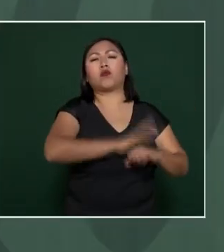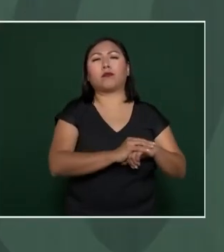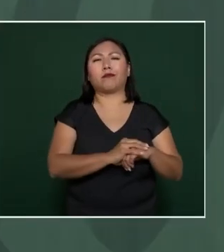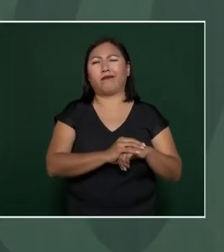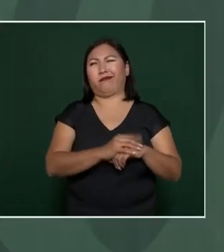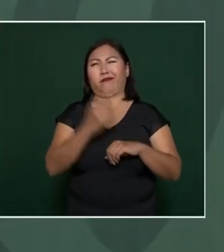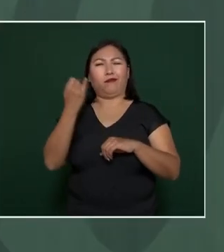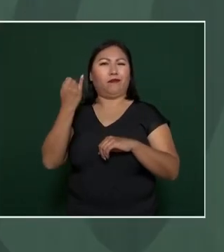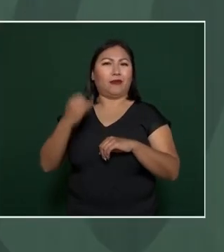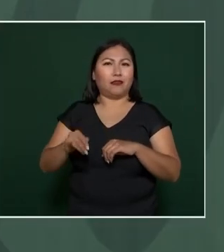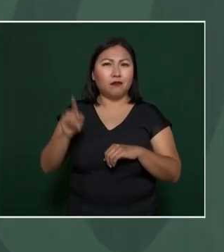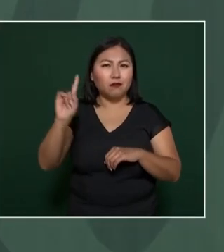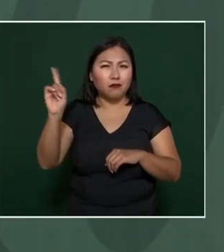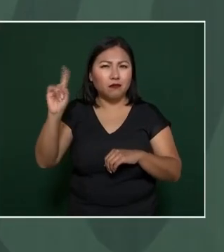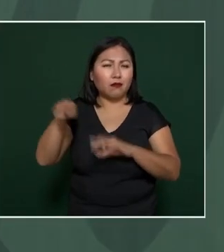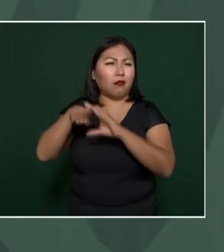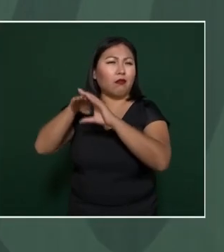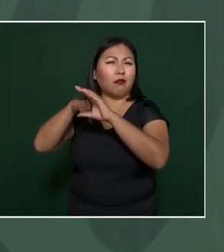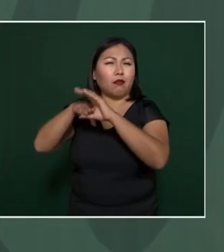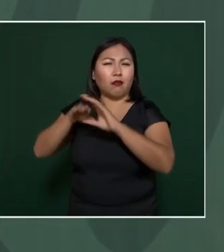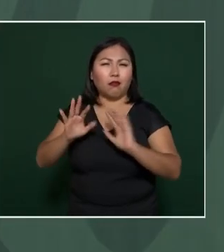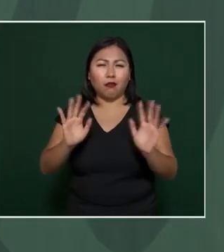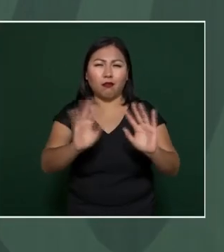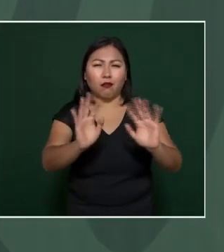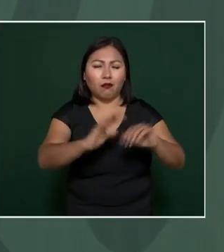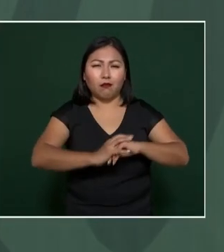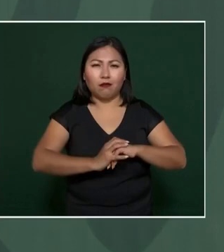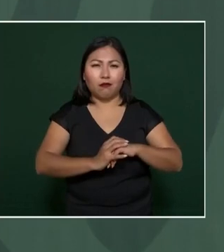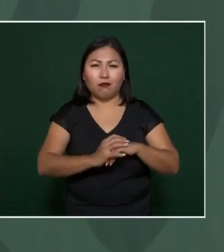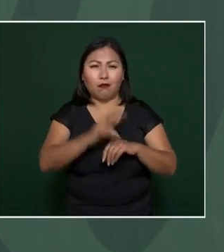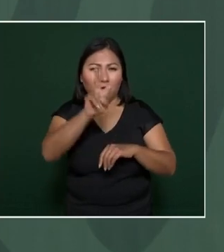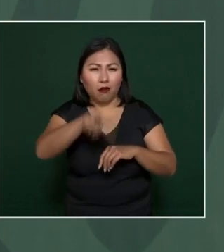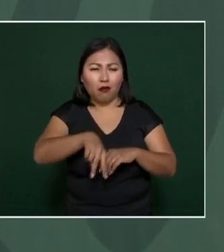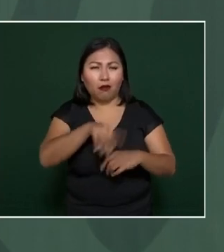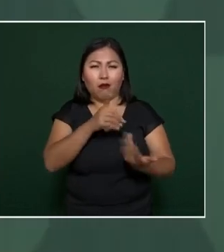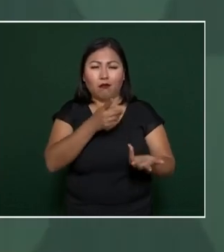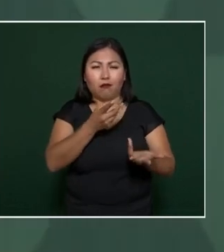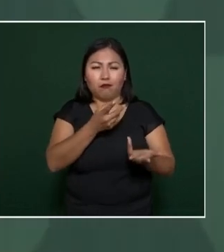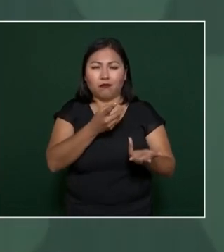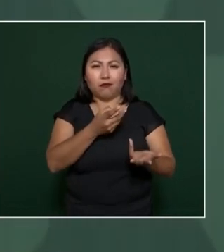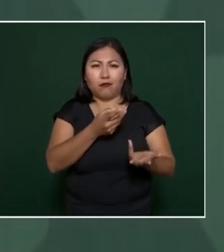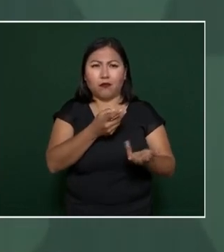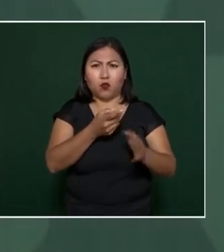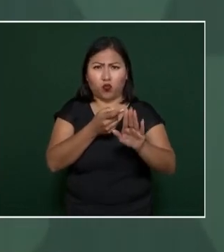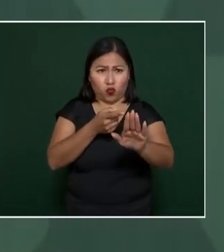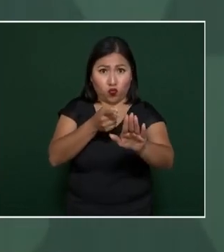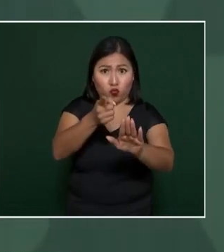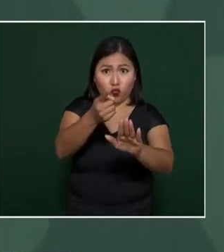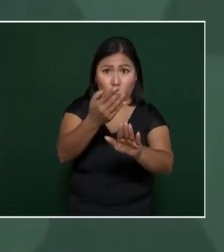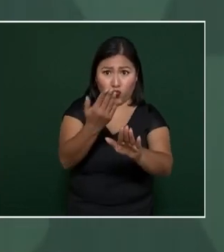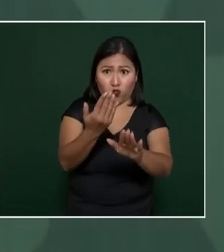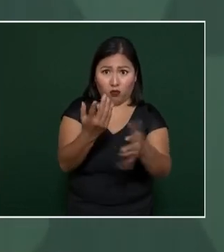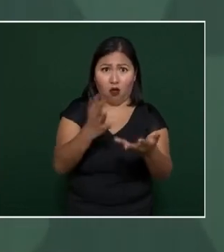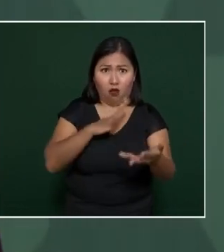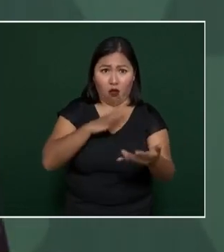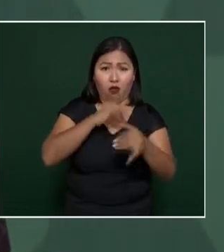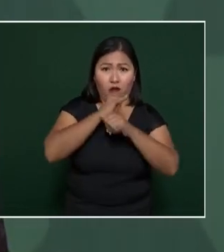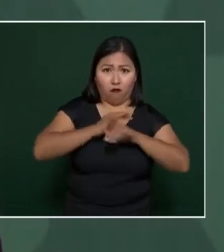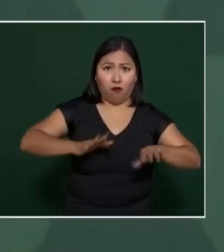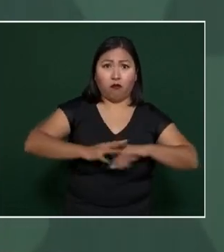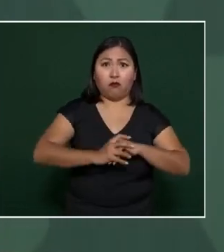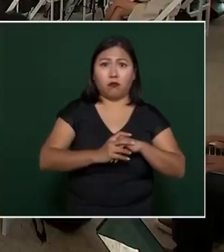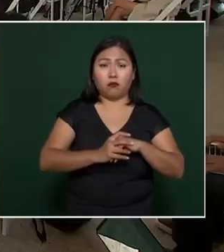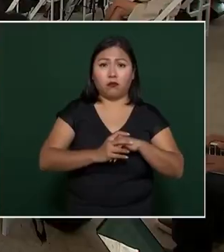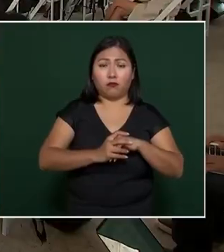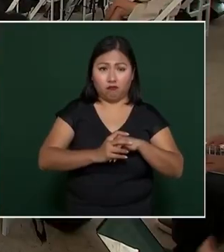este eh Como tú tienes información porque sí es